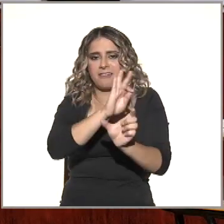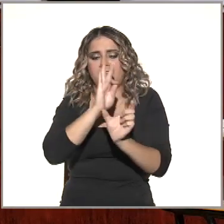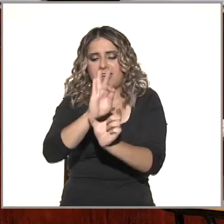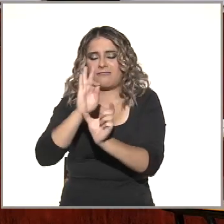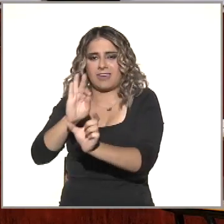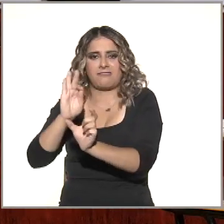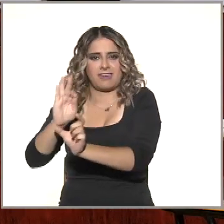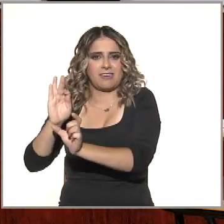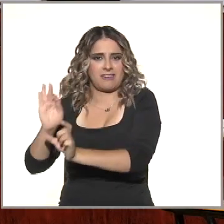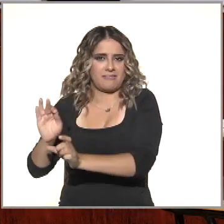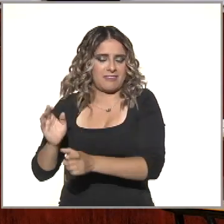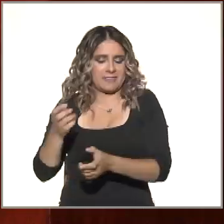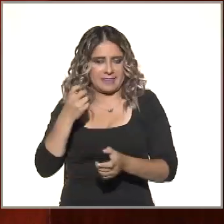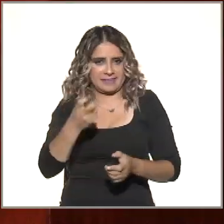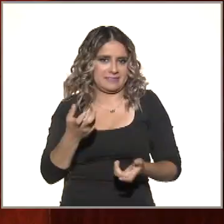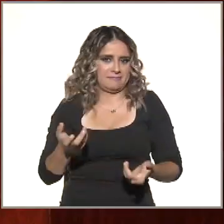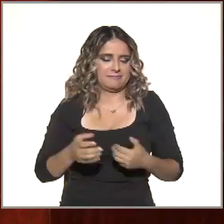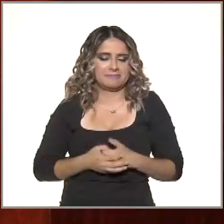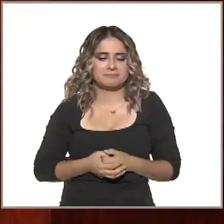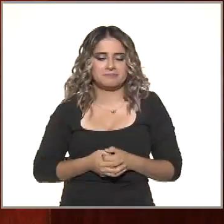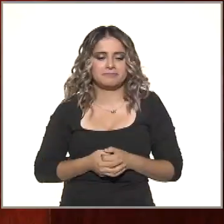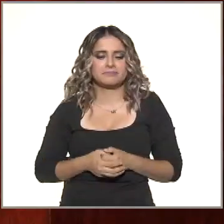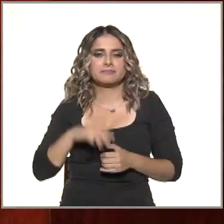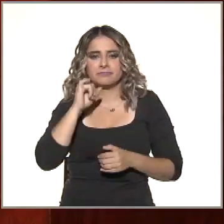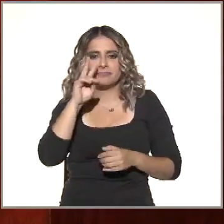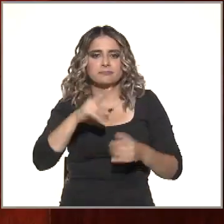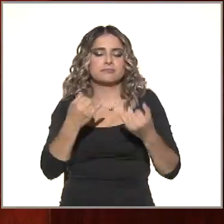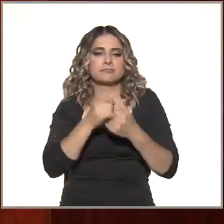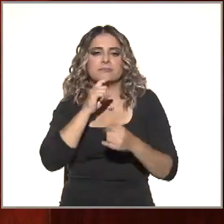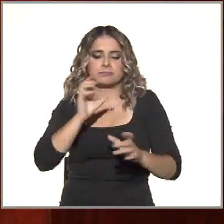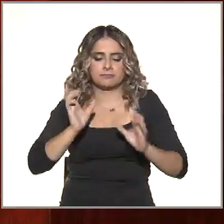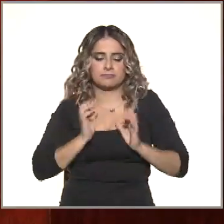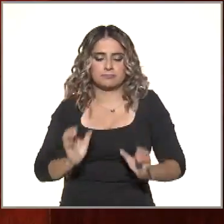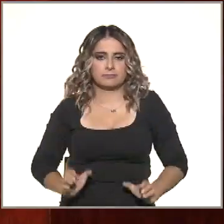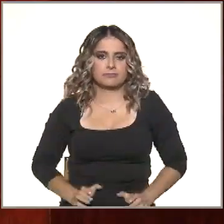hablando. Y también tiene que ver con la comunicación corporal, ¿no?